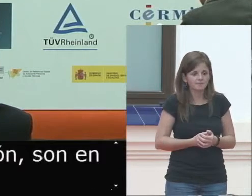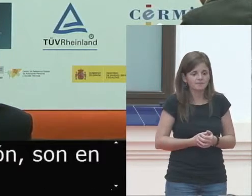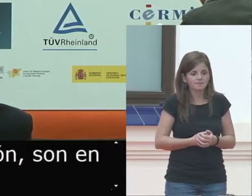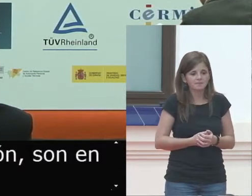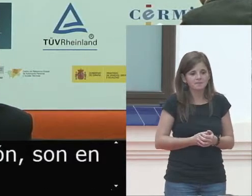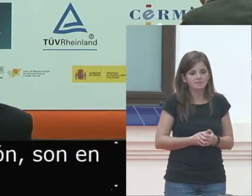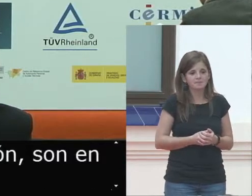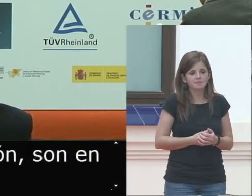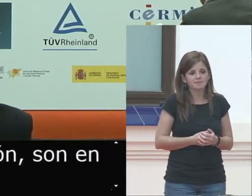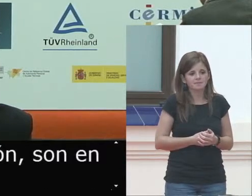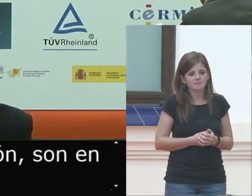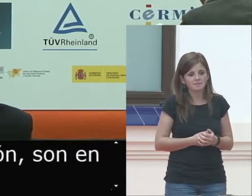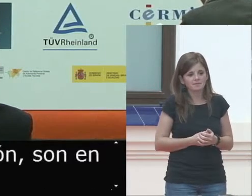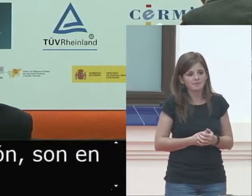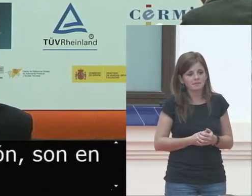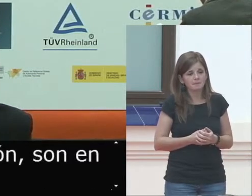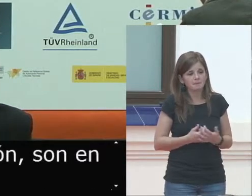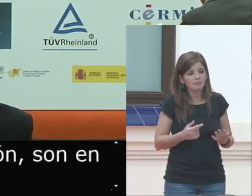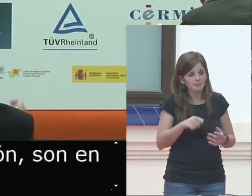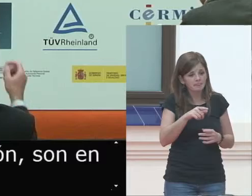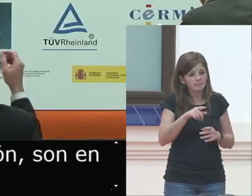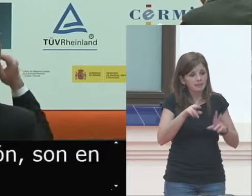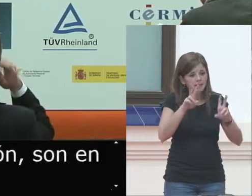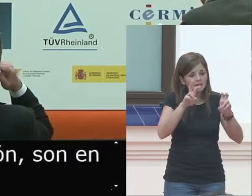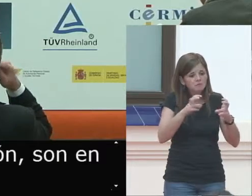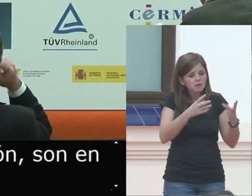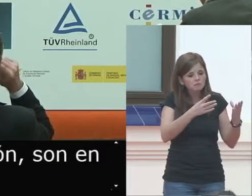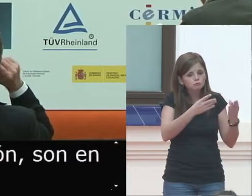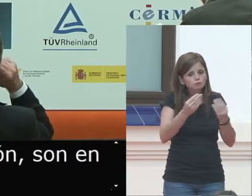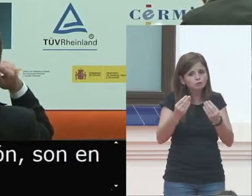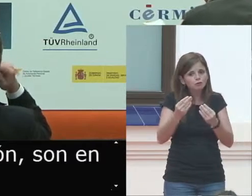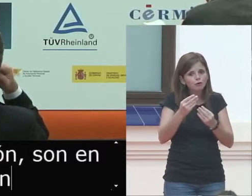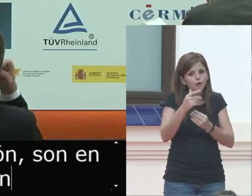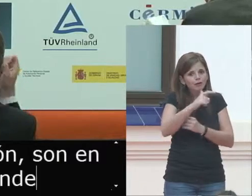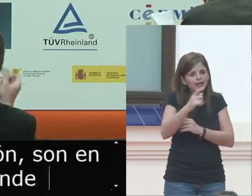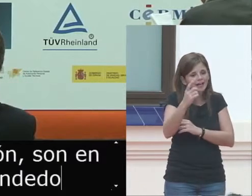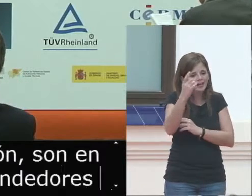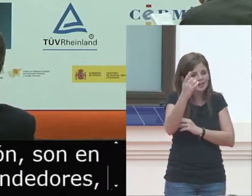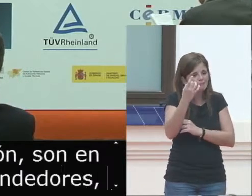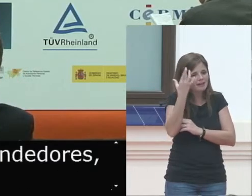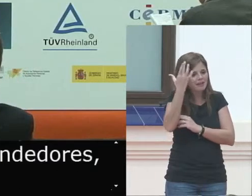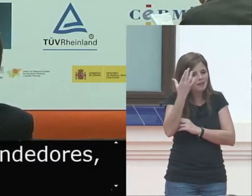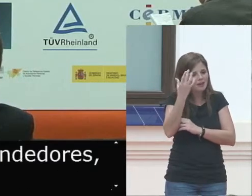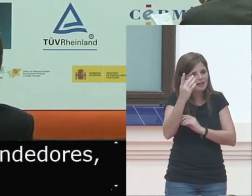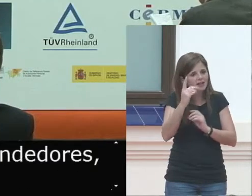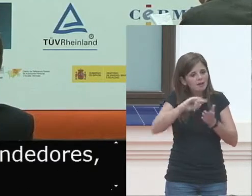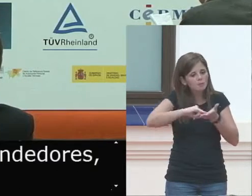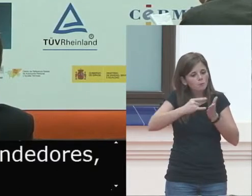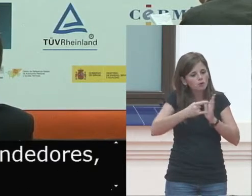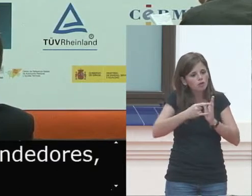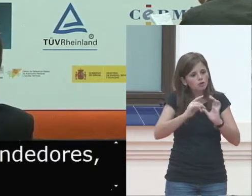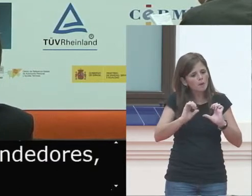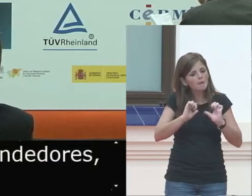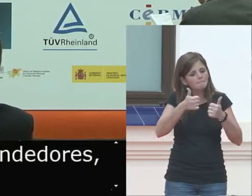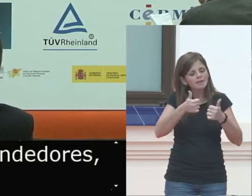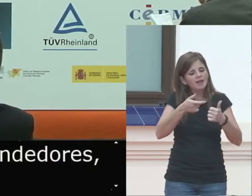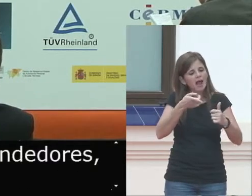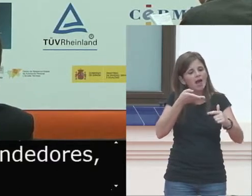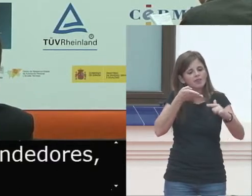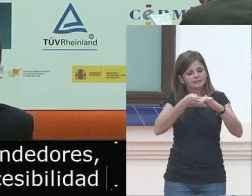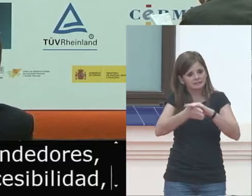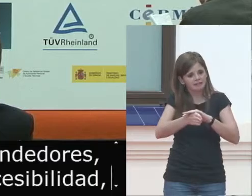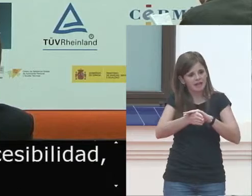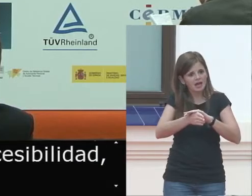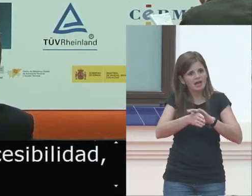que vienen muchos emprendedores, hacen proyectos que empiezan en accesibilidad y